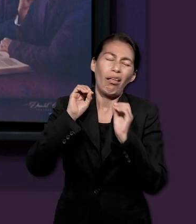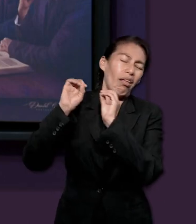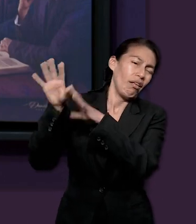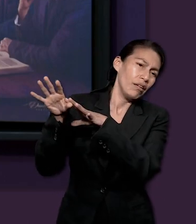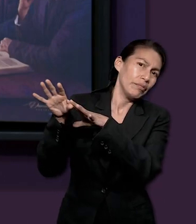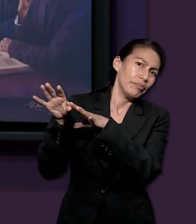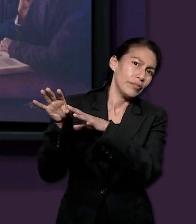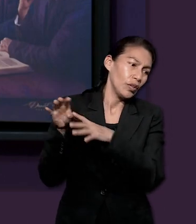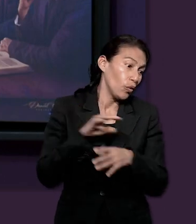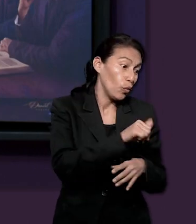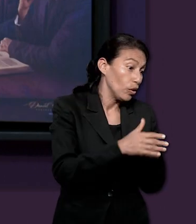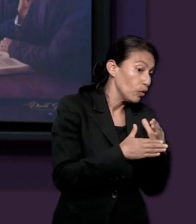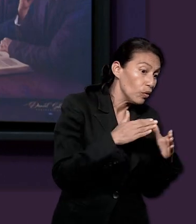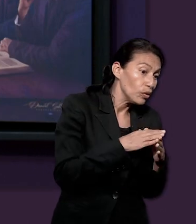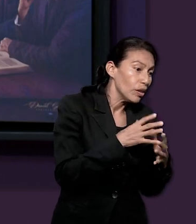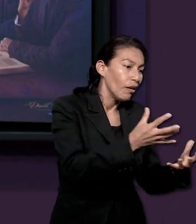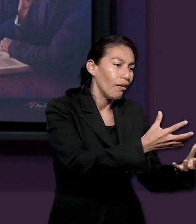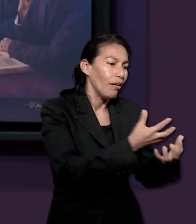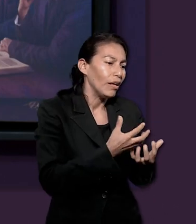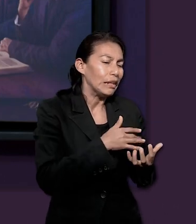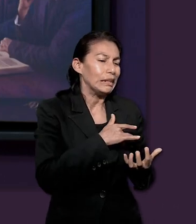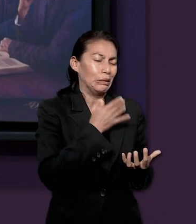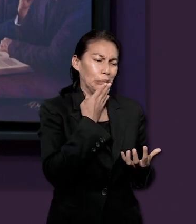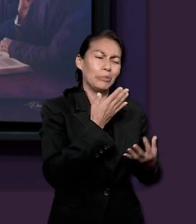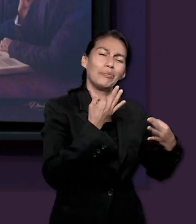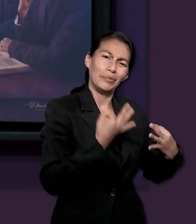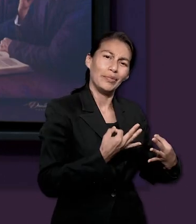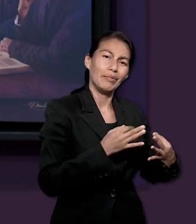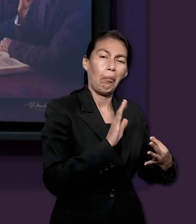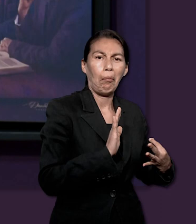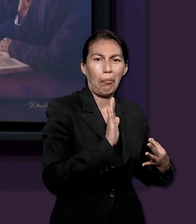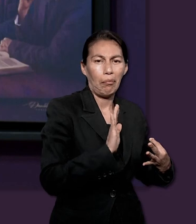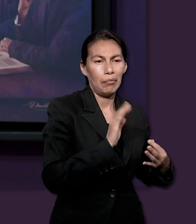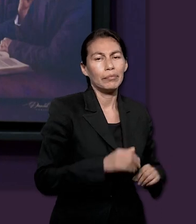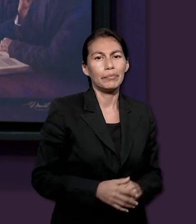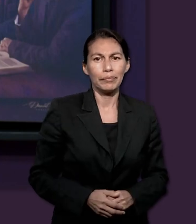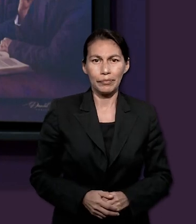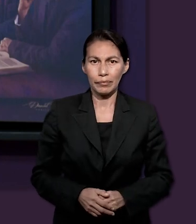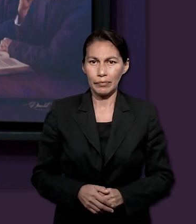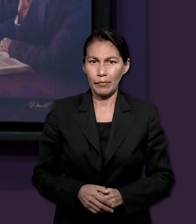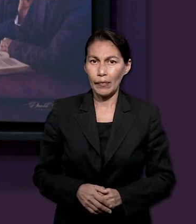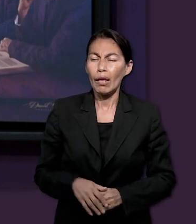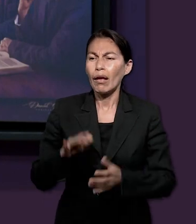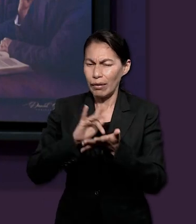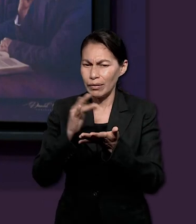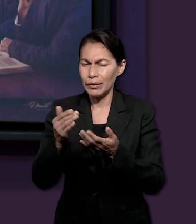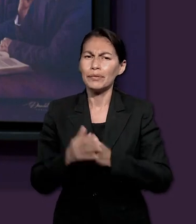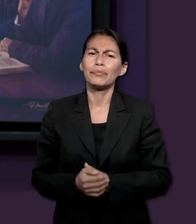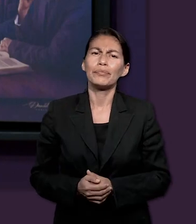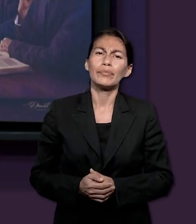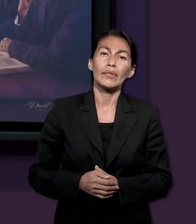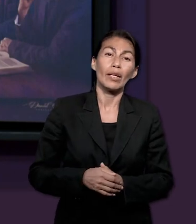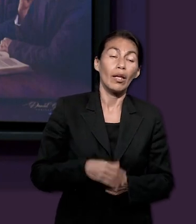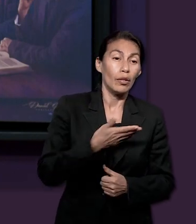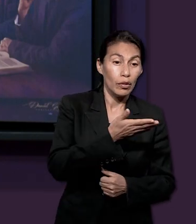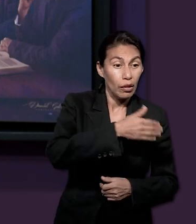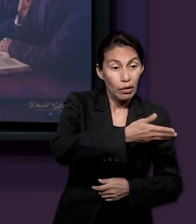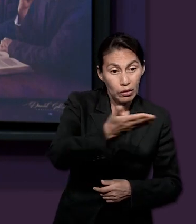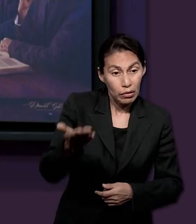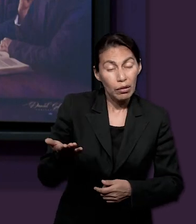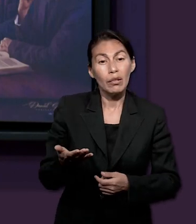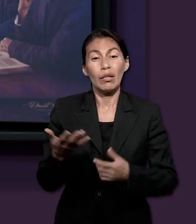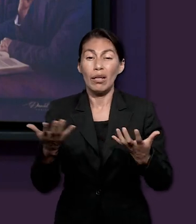dejar de tener la palabra de Dios como la norma de nuestra vida y sustituirla por otras situaciones que nos hacen sentir mejor